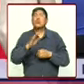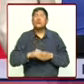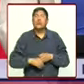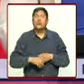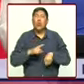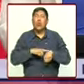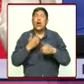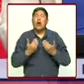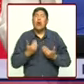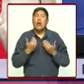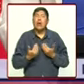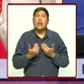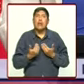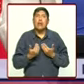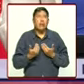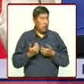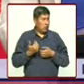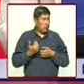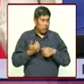Kevin?